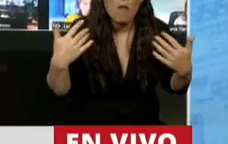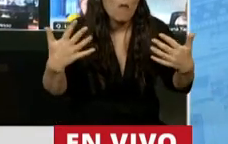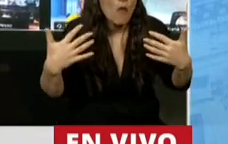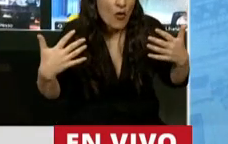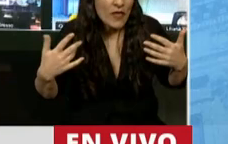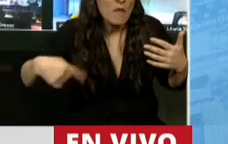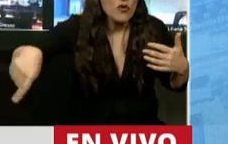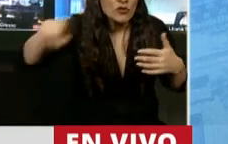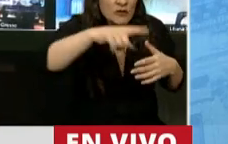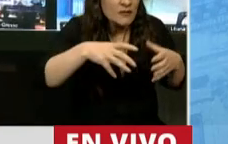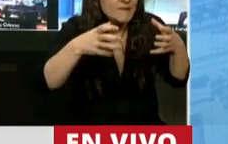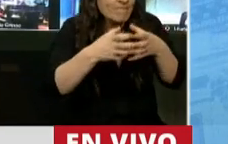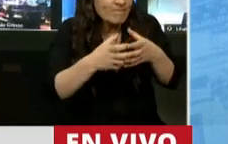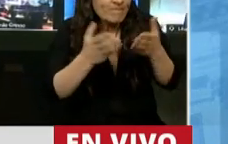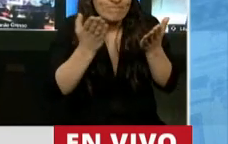de analizar